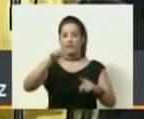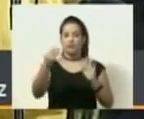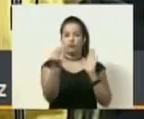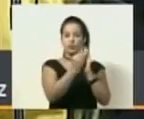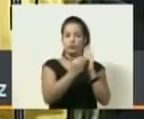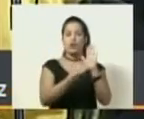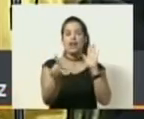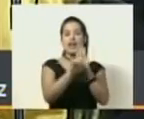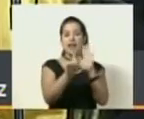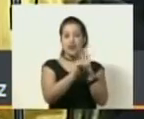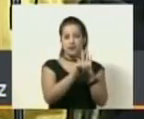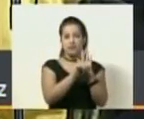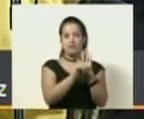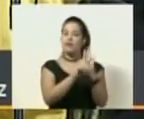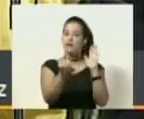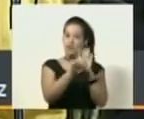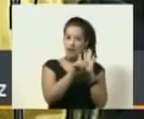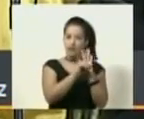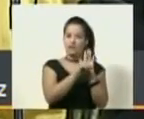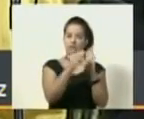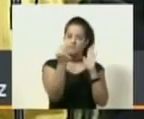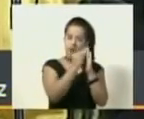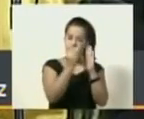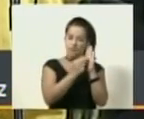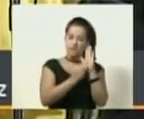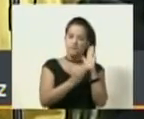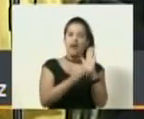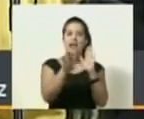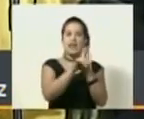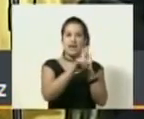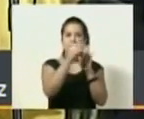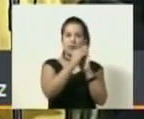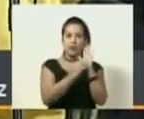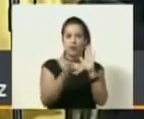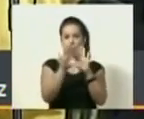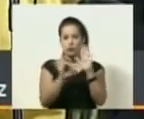constitucional de la constituyente.